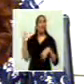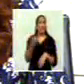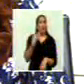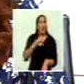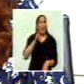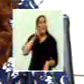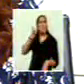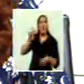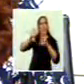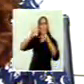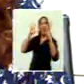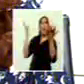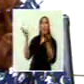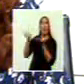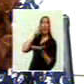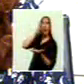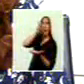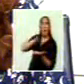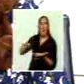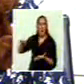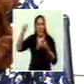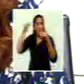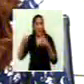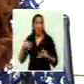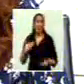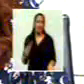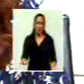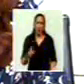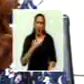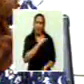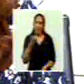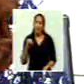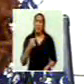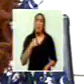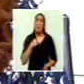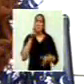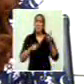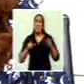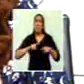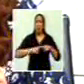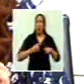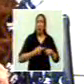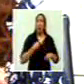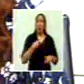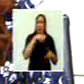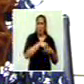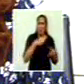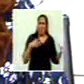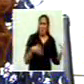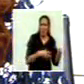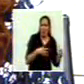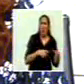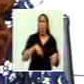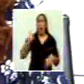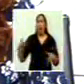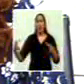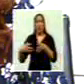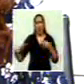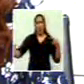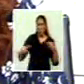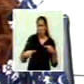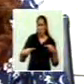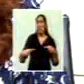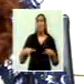le recomiendo a todos los dirigentes políticos de mi partido, de las fuerzas de la oposición y a los